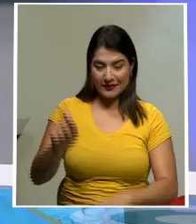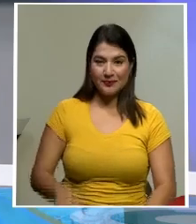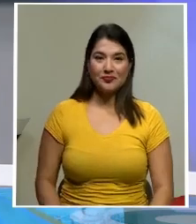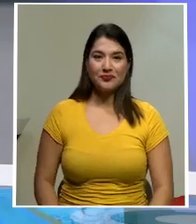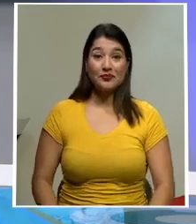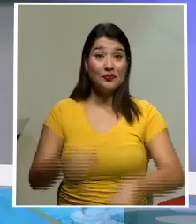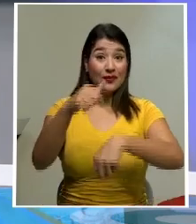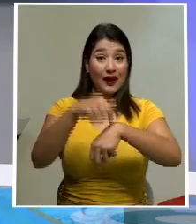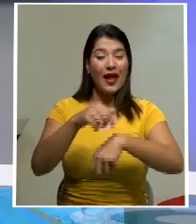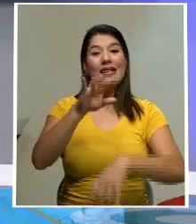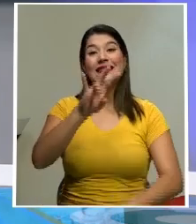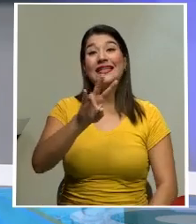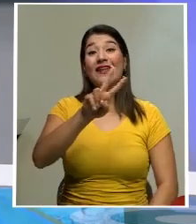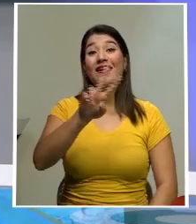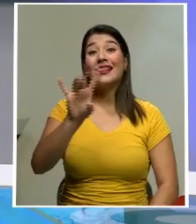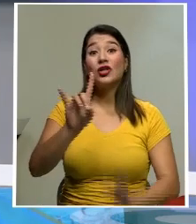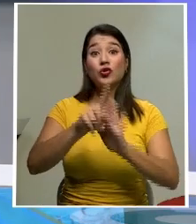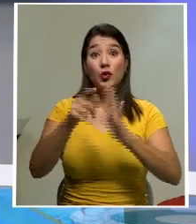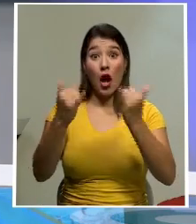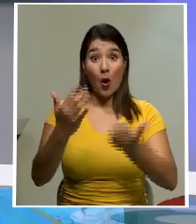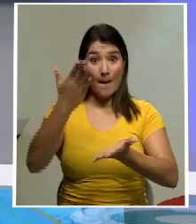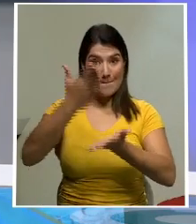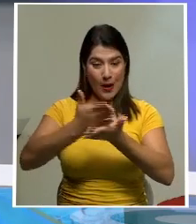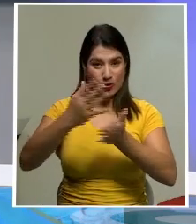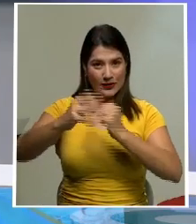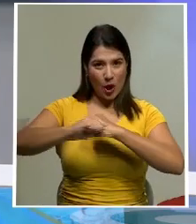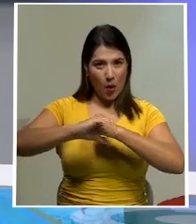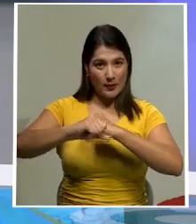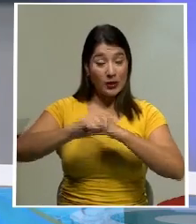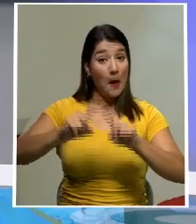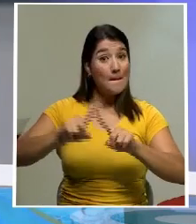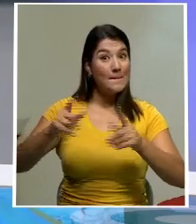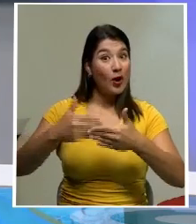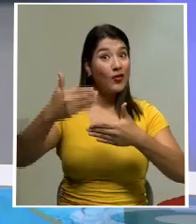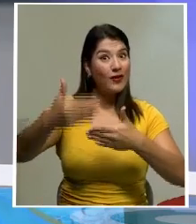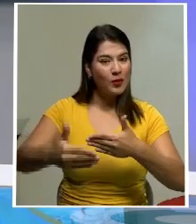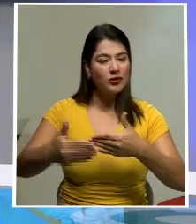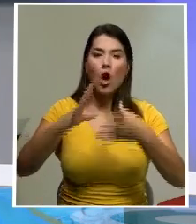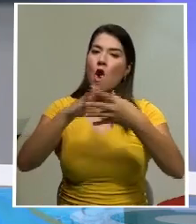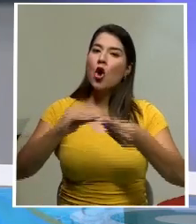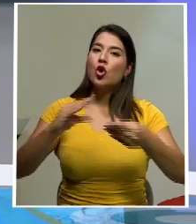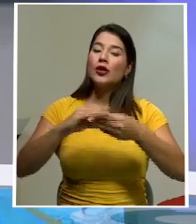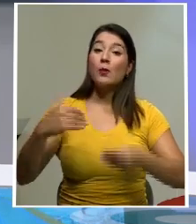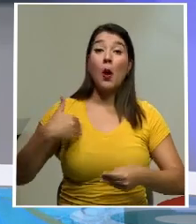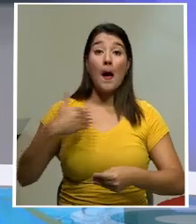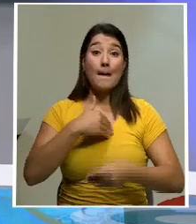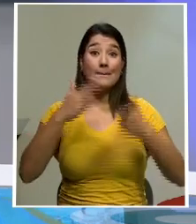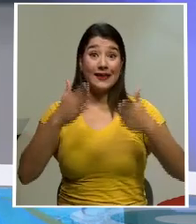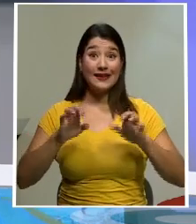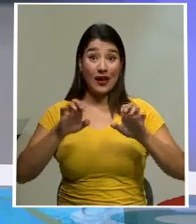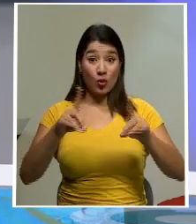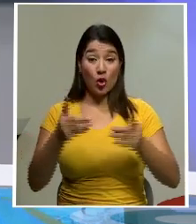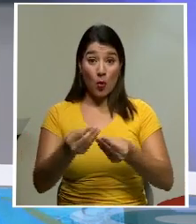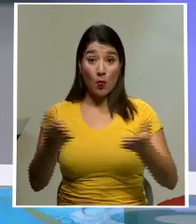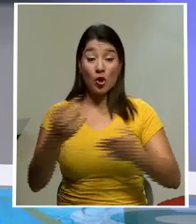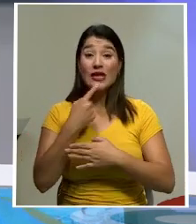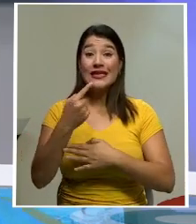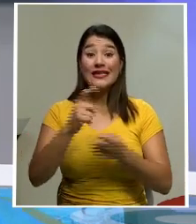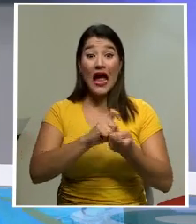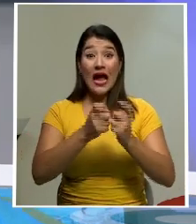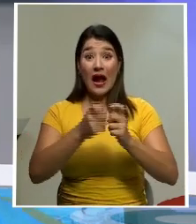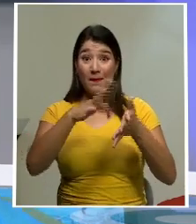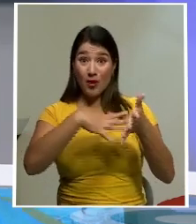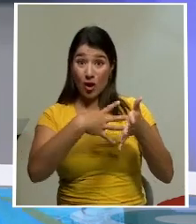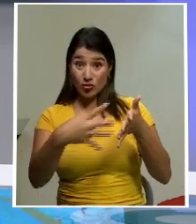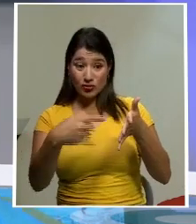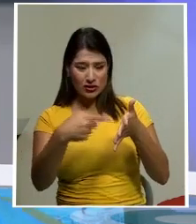de la noche con 28 minutos. Vamos a hacer una pausa comercial, pero al volver le contamos que la ministra de Educación Pública asegura que el cambio del calendario escolar